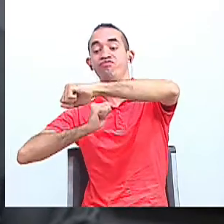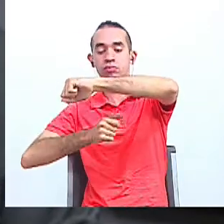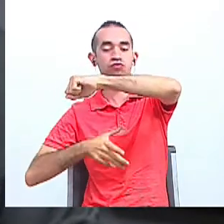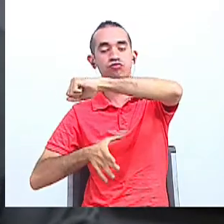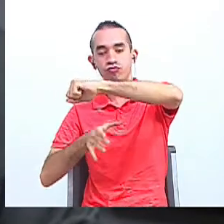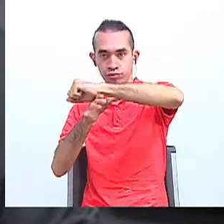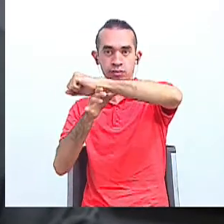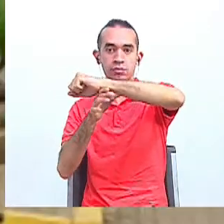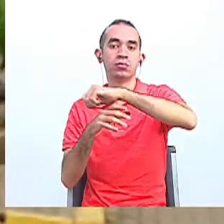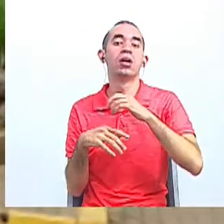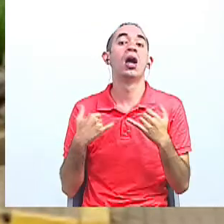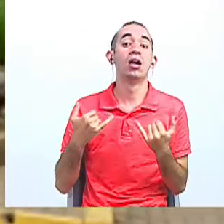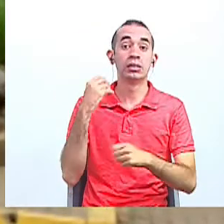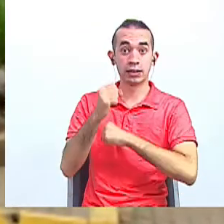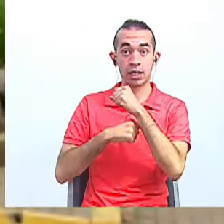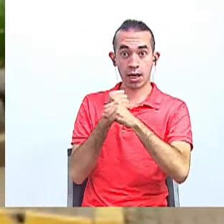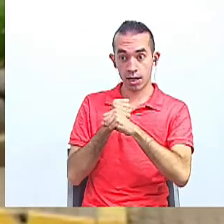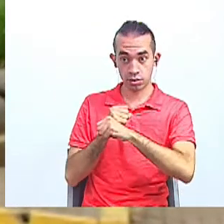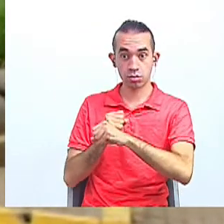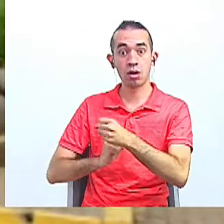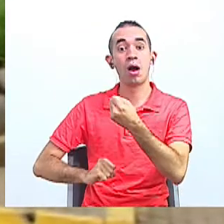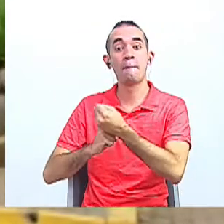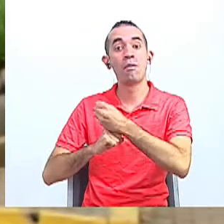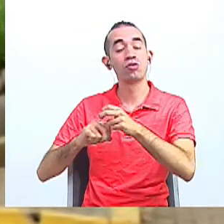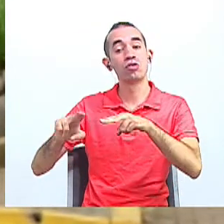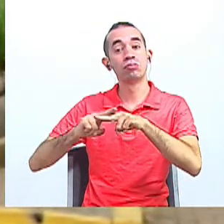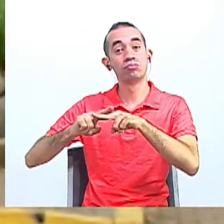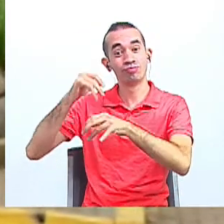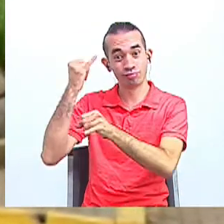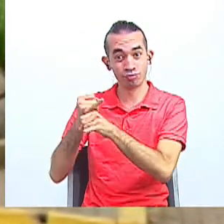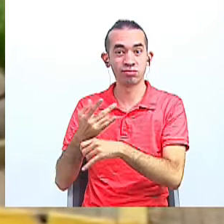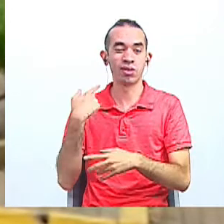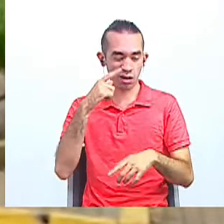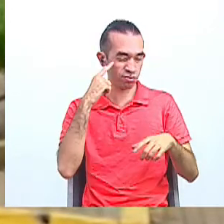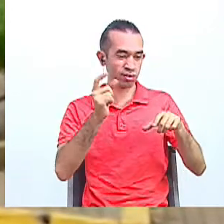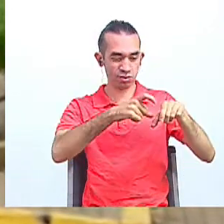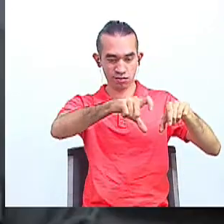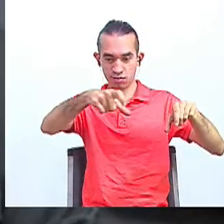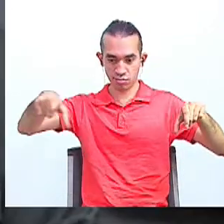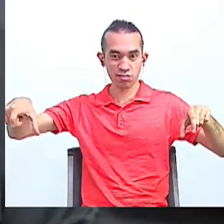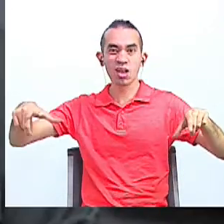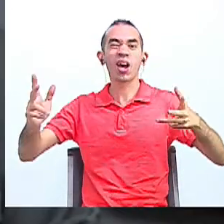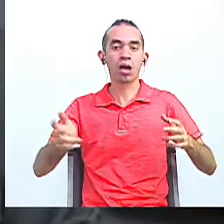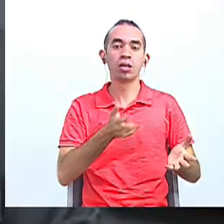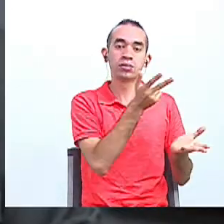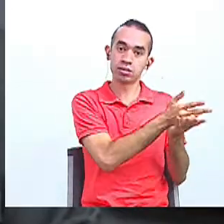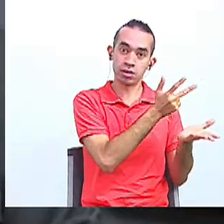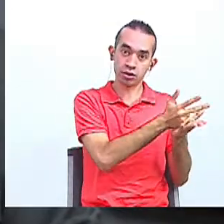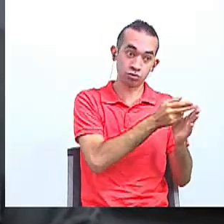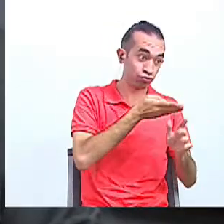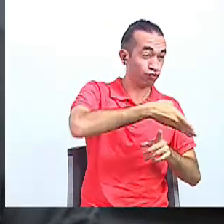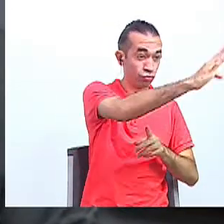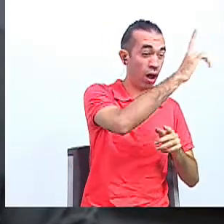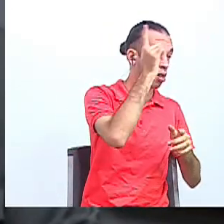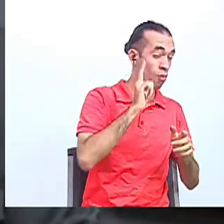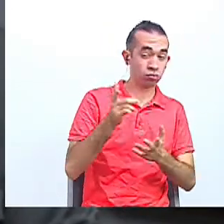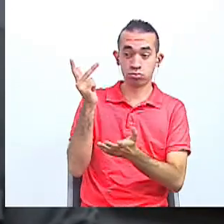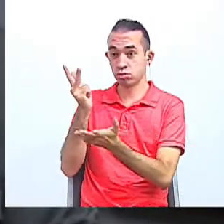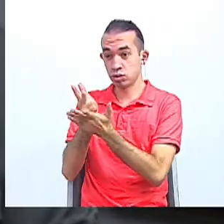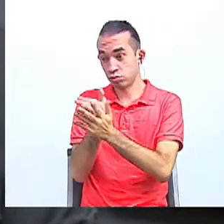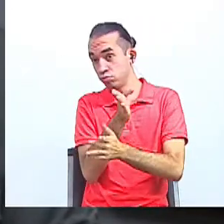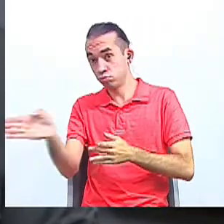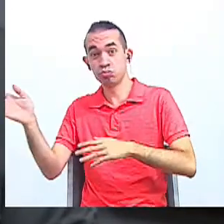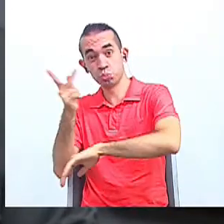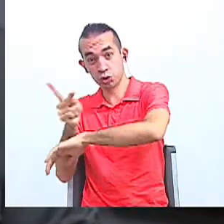estamos ayudando a levantar la línea del tren, los retiros, los derechos de la línea de tren entre la estación del Atlántico y la estación del Pacífico. Ha